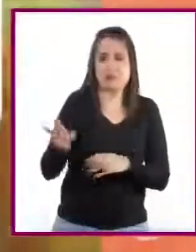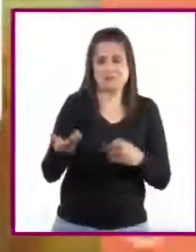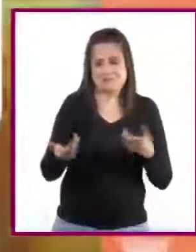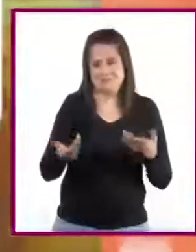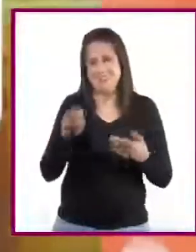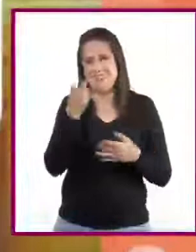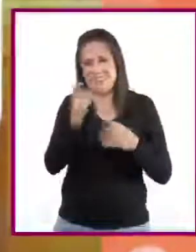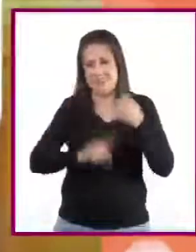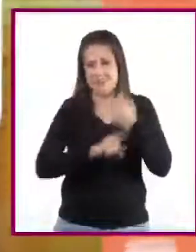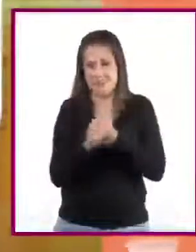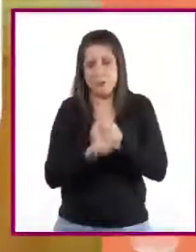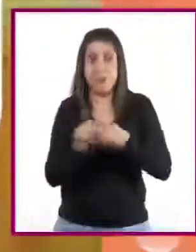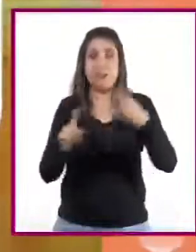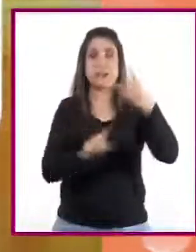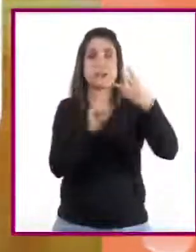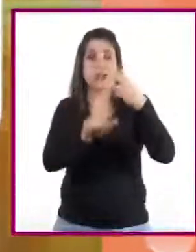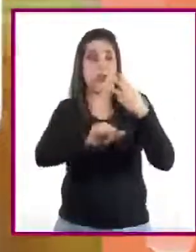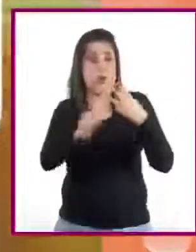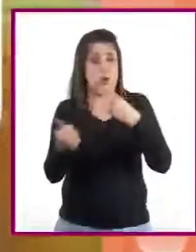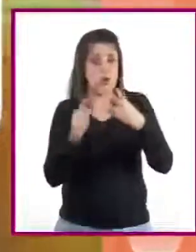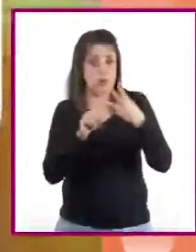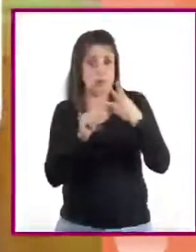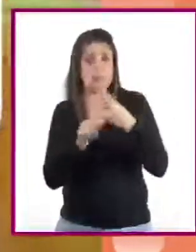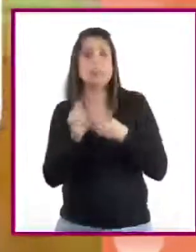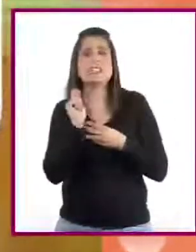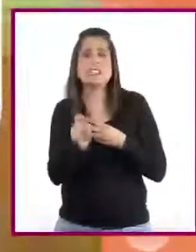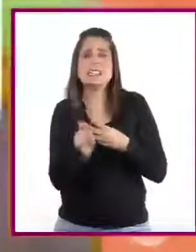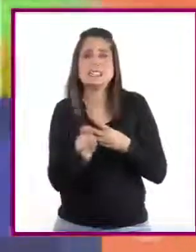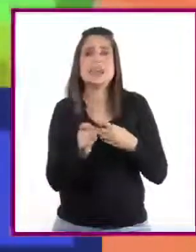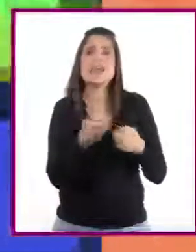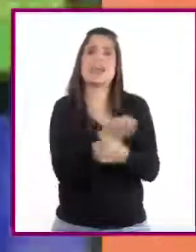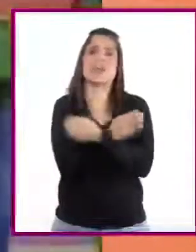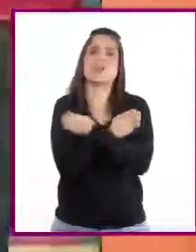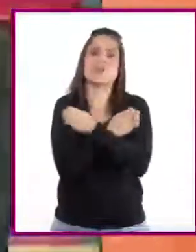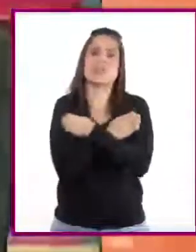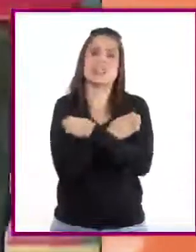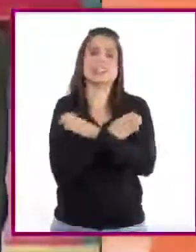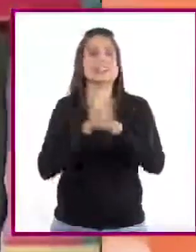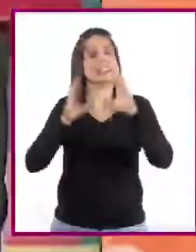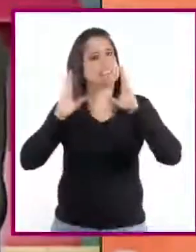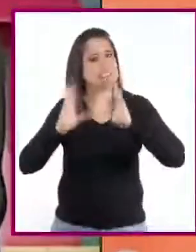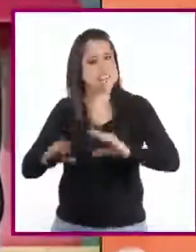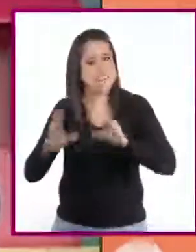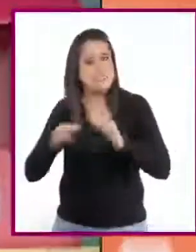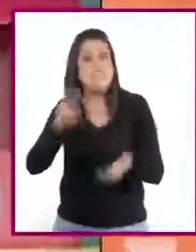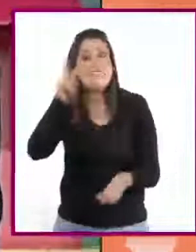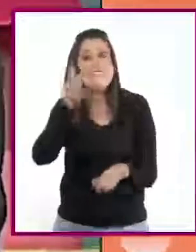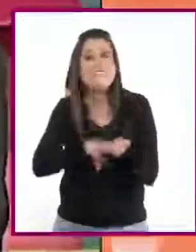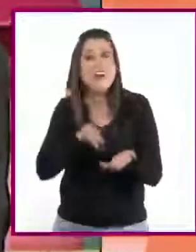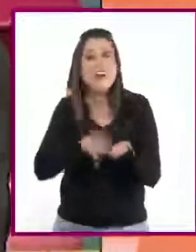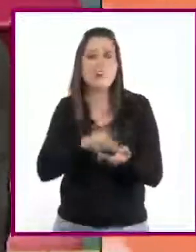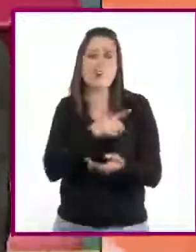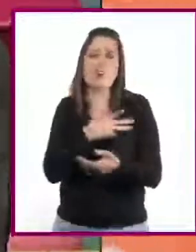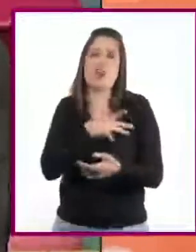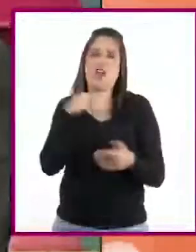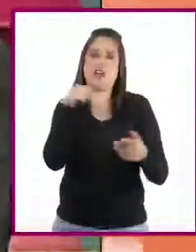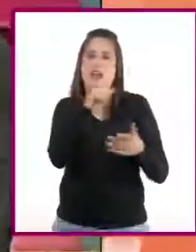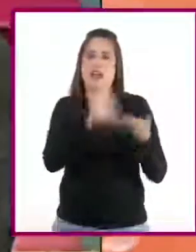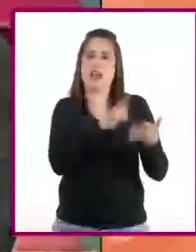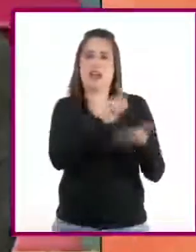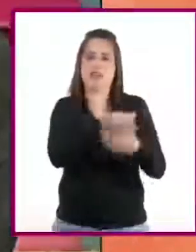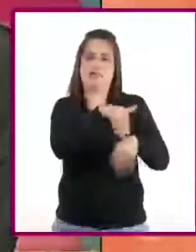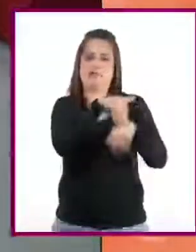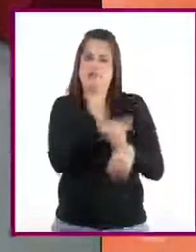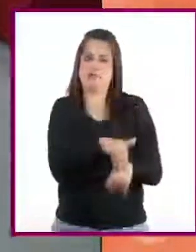mecanismo que me parece fundamental es el que tiene que ver con la educación, enseñar el valor que tienen las leyes.